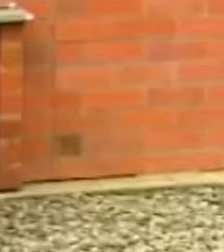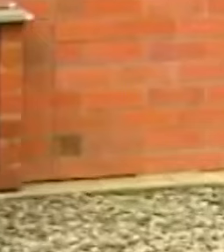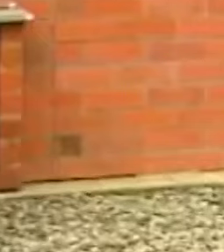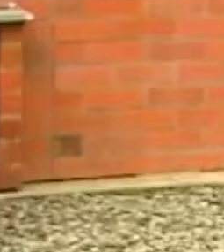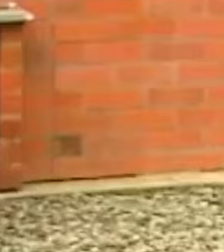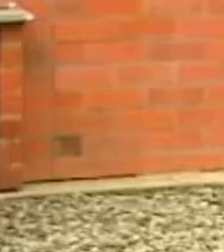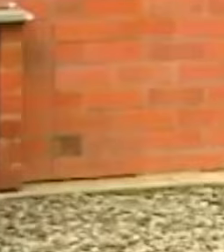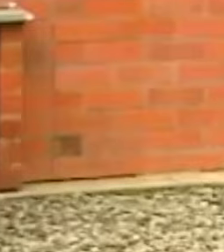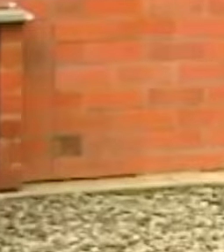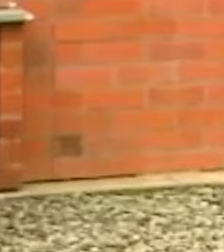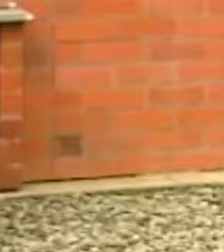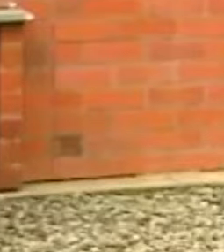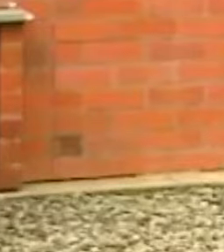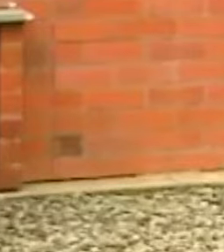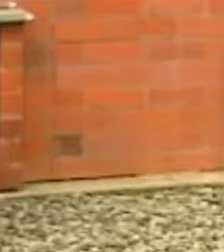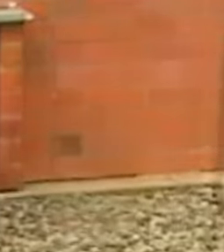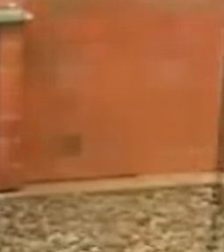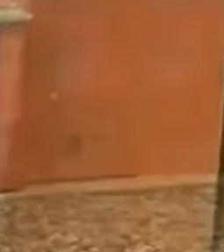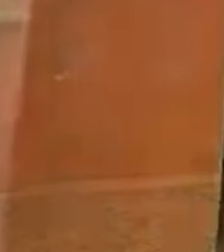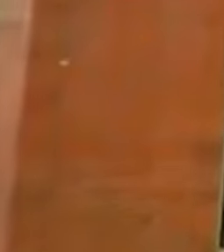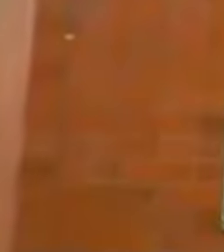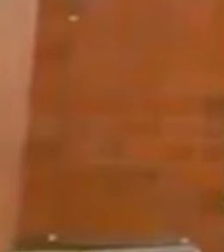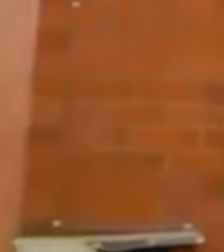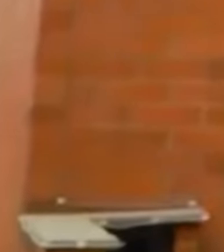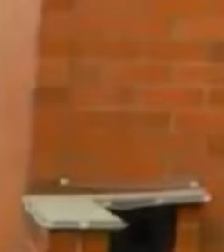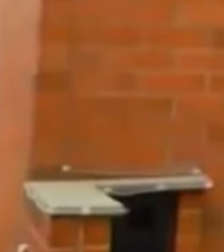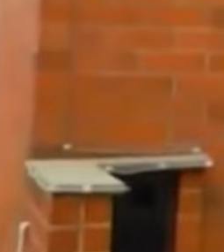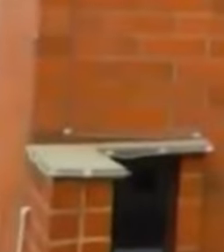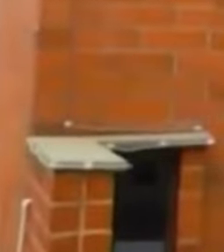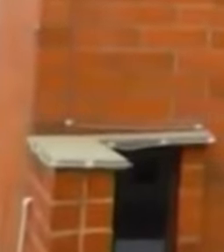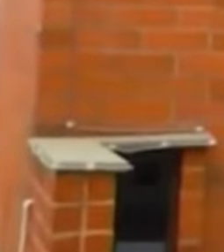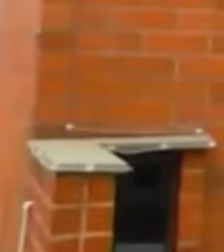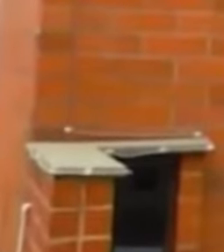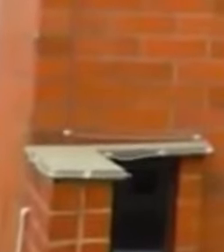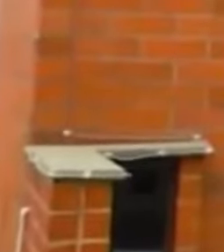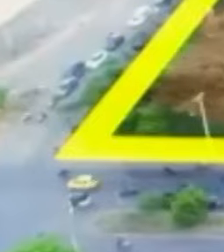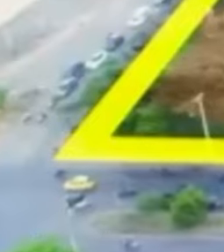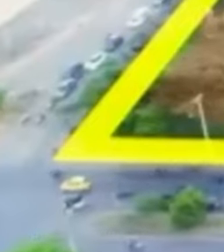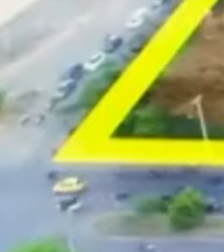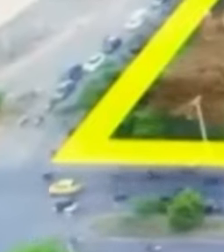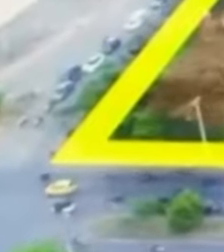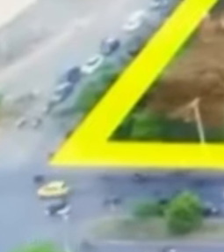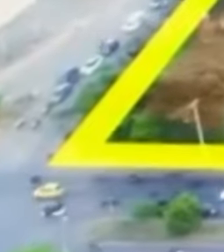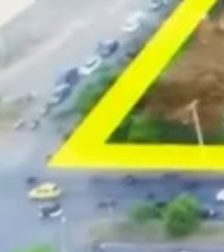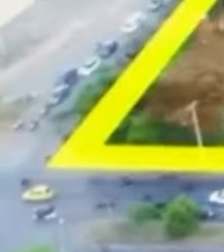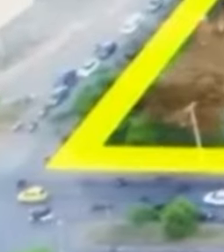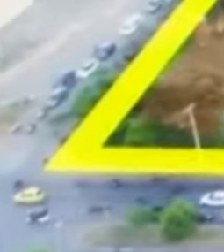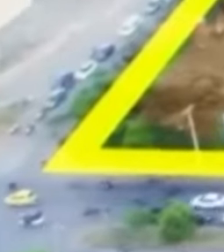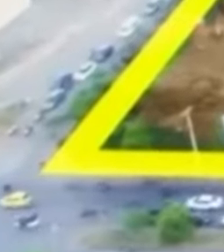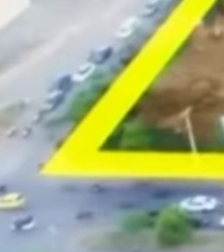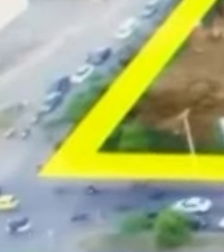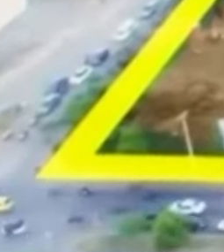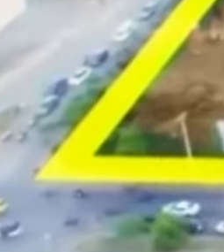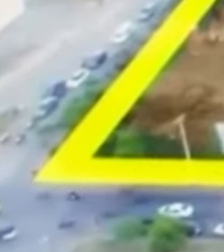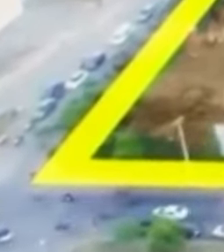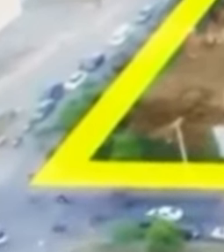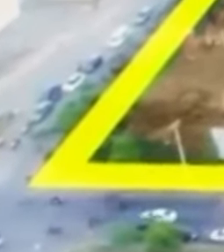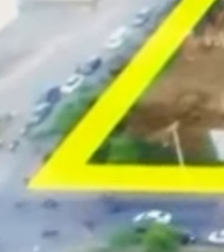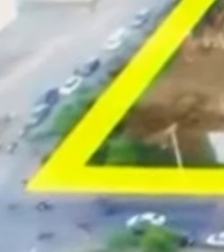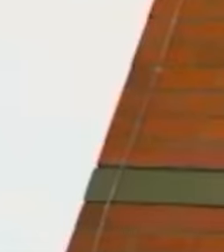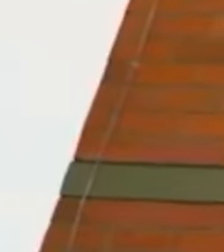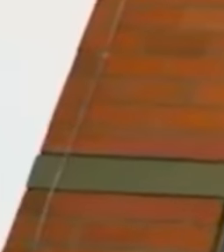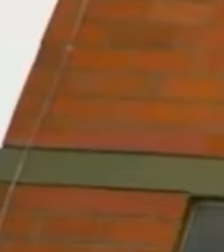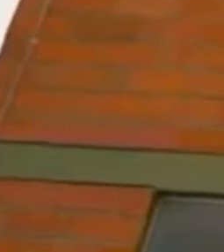No es una, son dos casas las que puedes construir en un lote bifamiliar de 105 metros cuadrados.